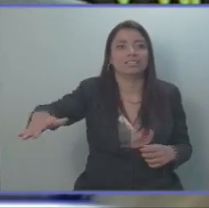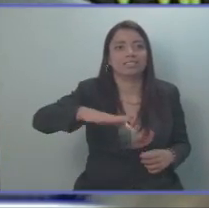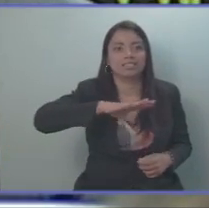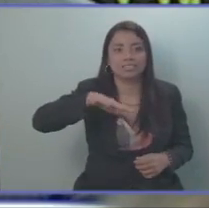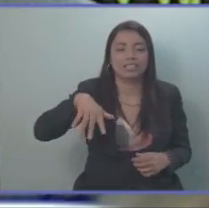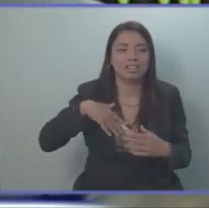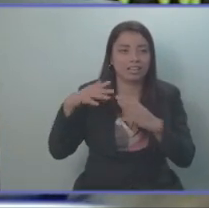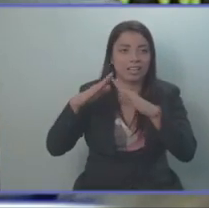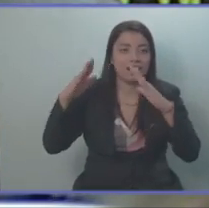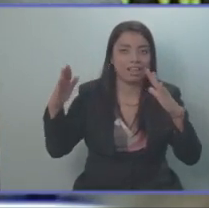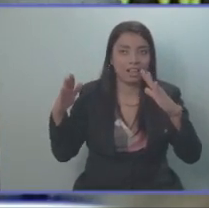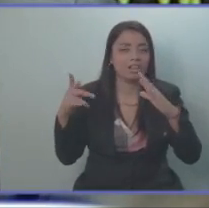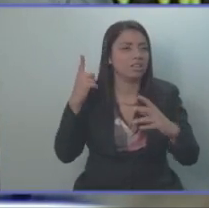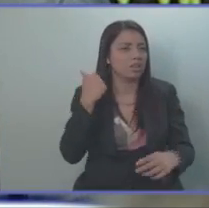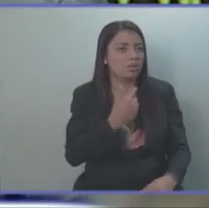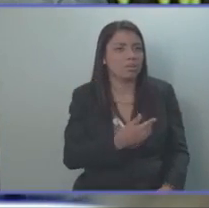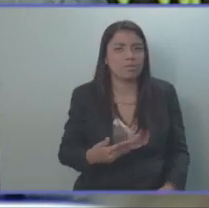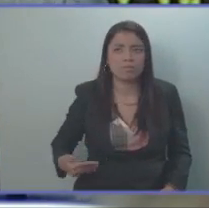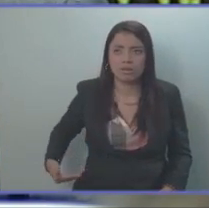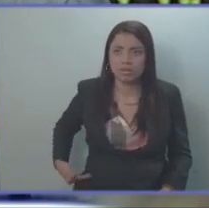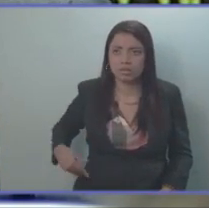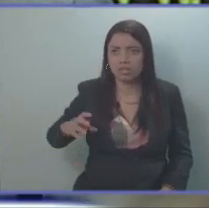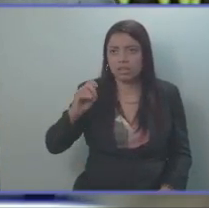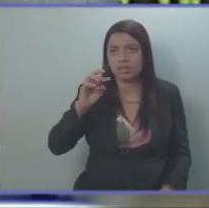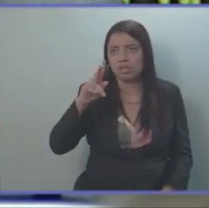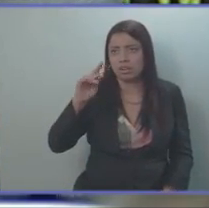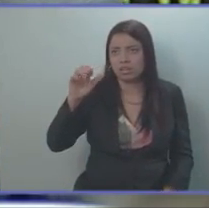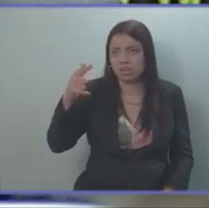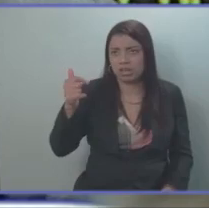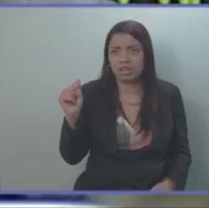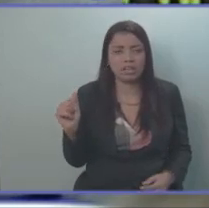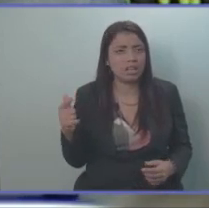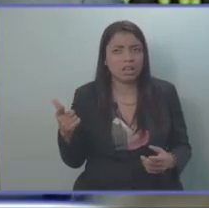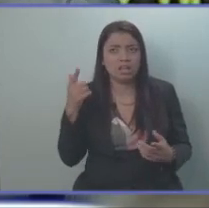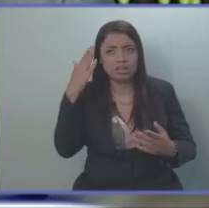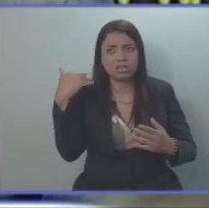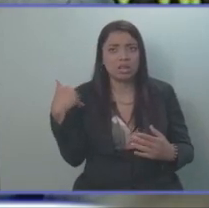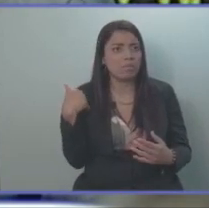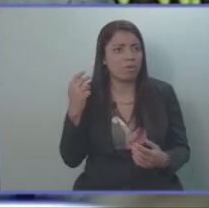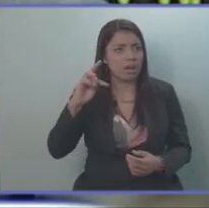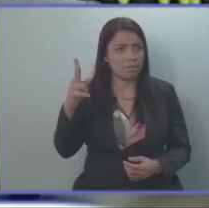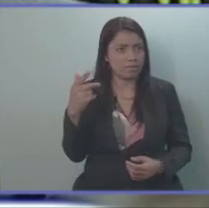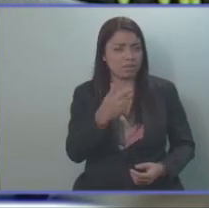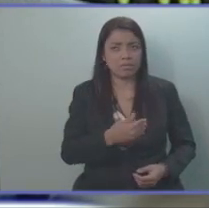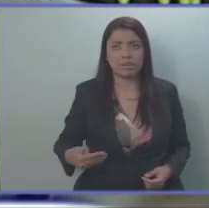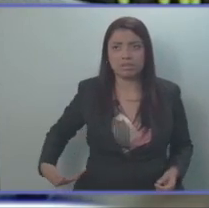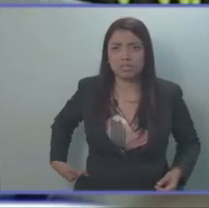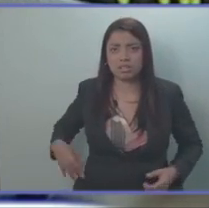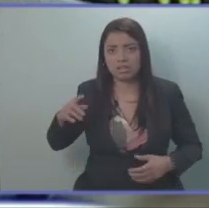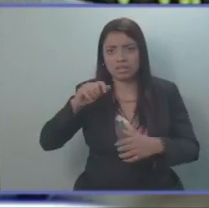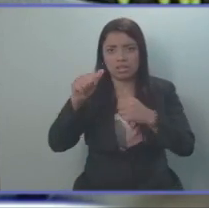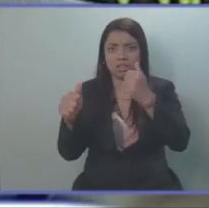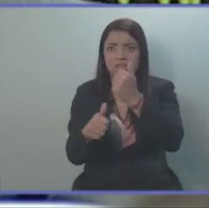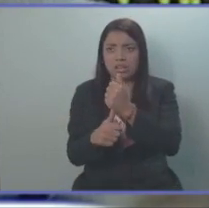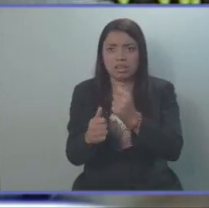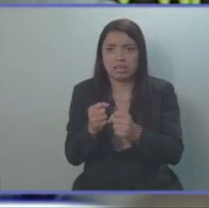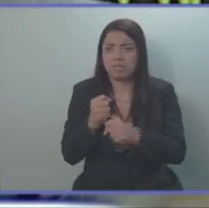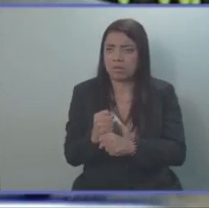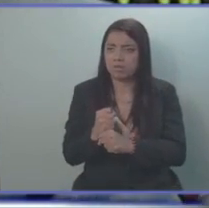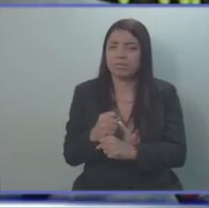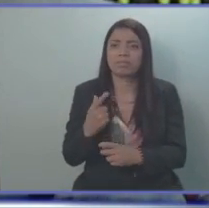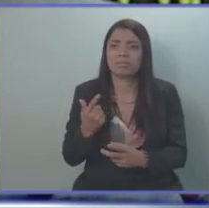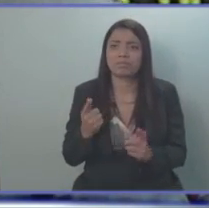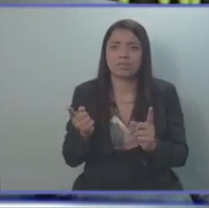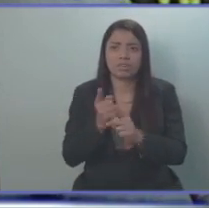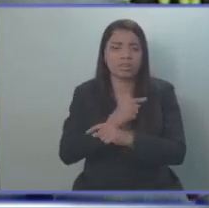presidente Ortega ha encendido eso. Se ha puesto hasta su mujer de vicepresidenta por no dejar el poder. Cambió